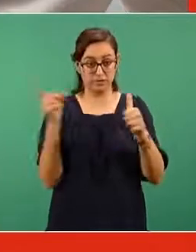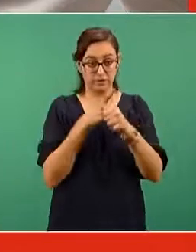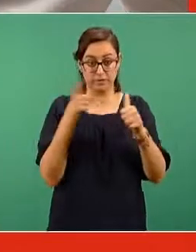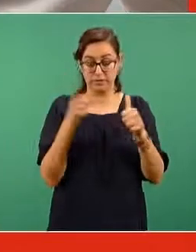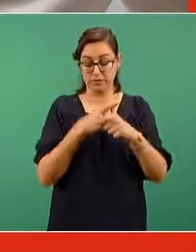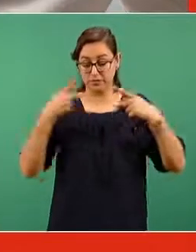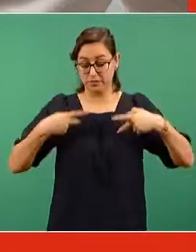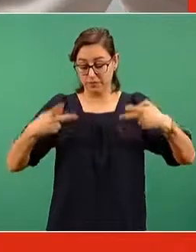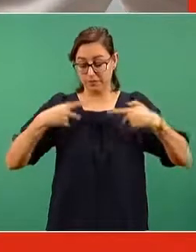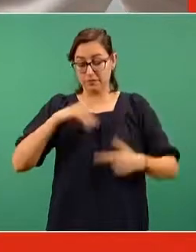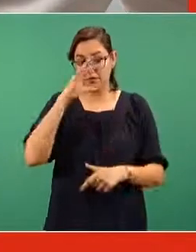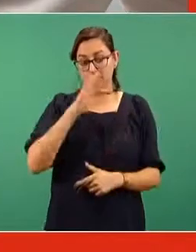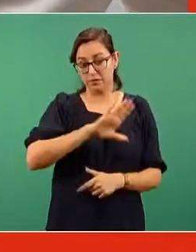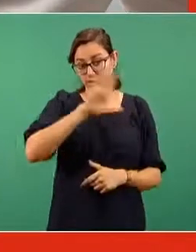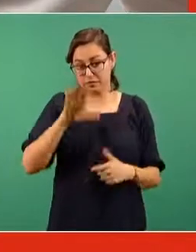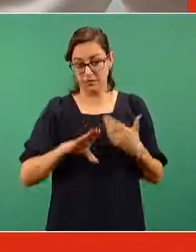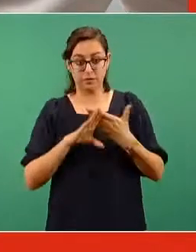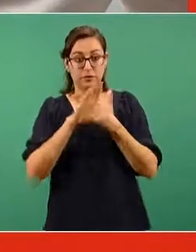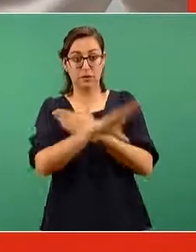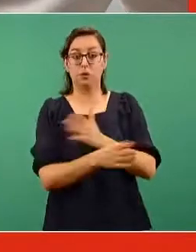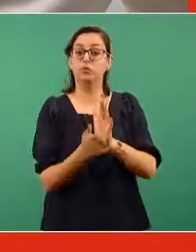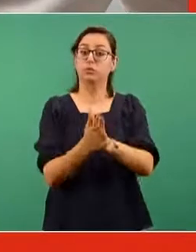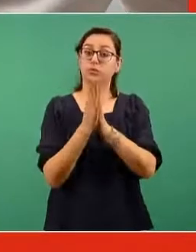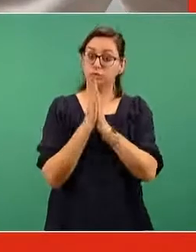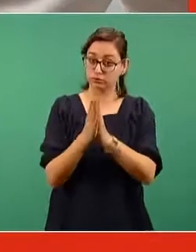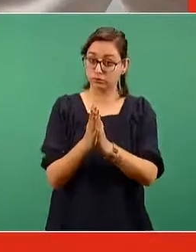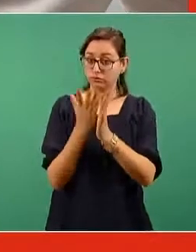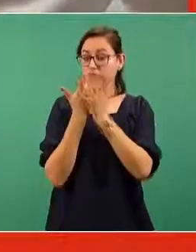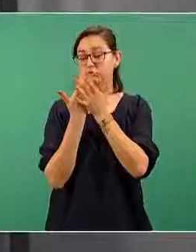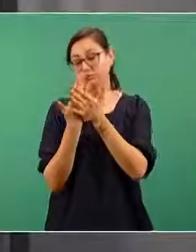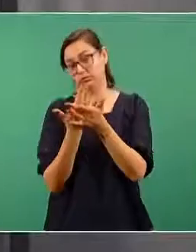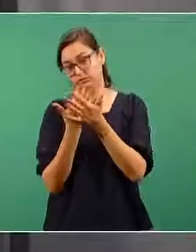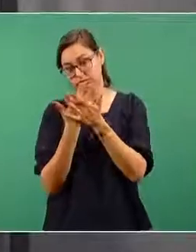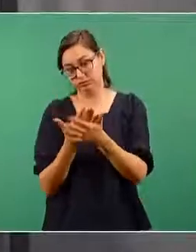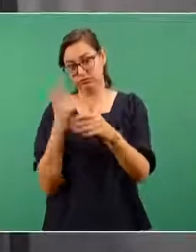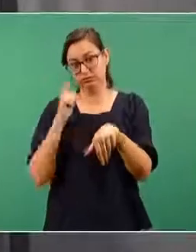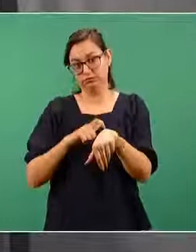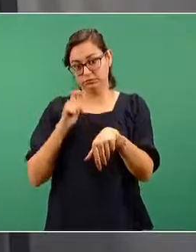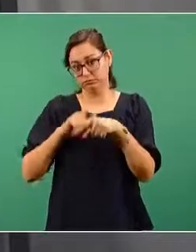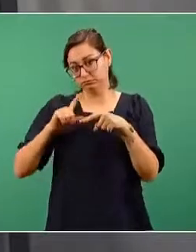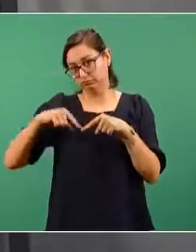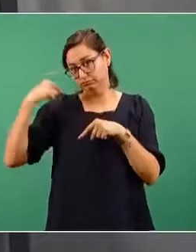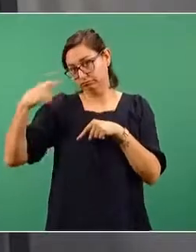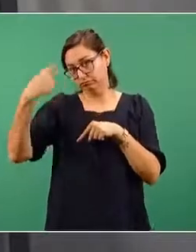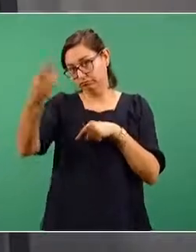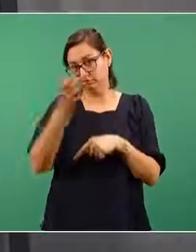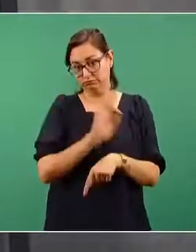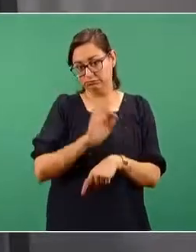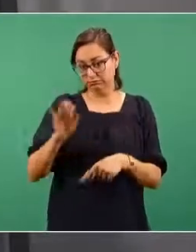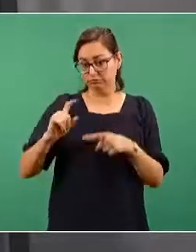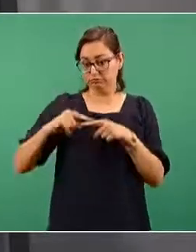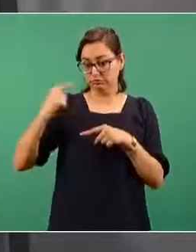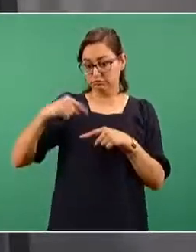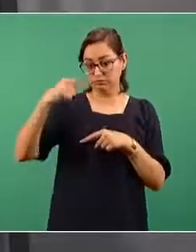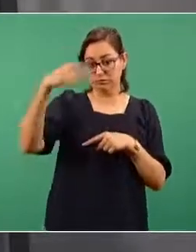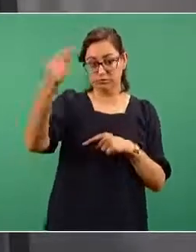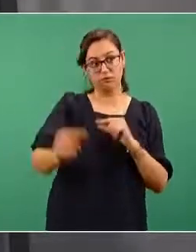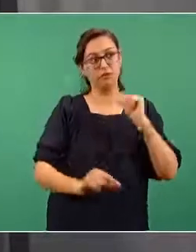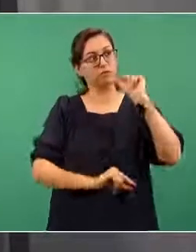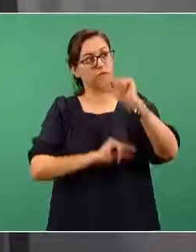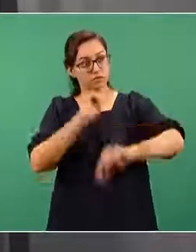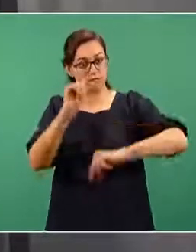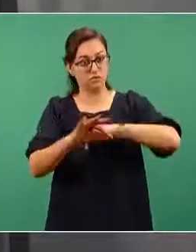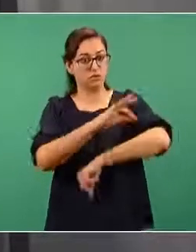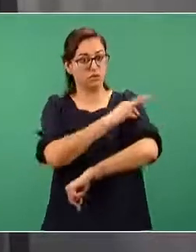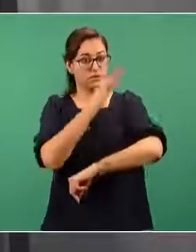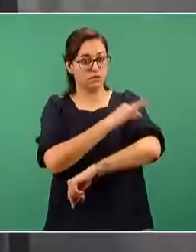México. Así que, por favor, espera tu turno y estaremos logrando tener vacunas para todas, para todos, a